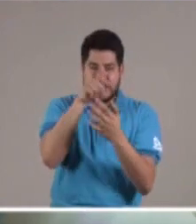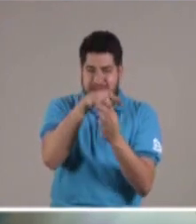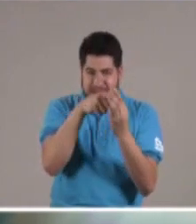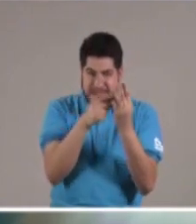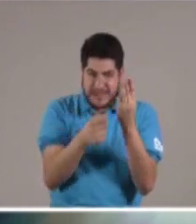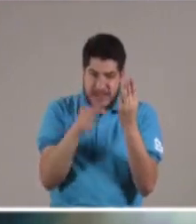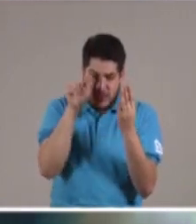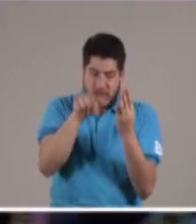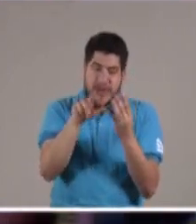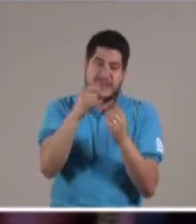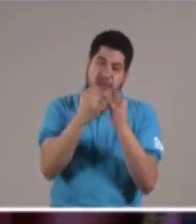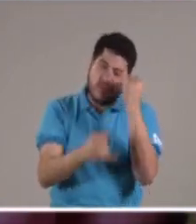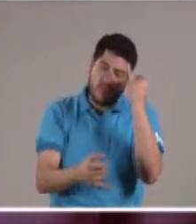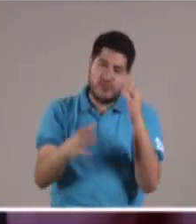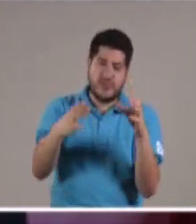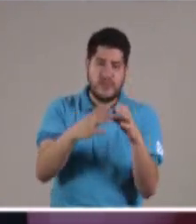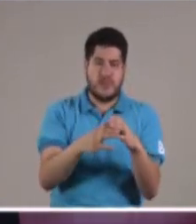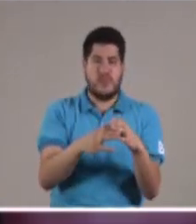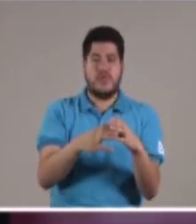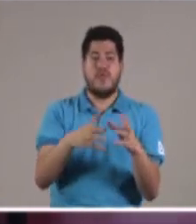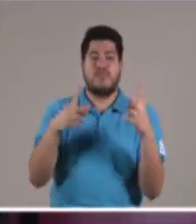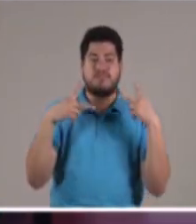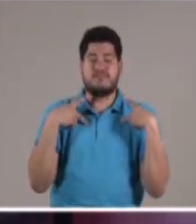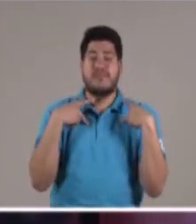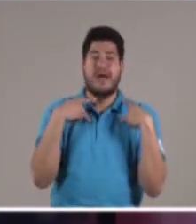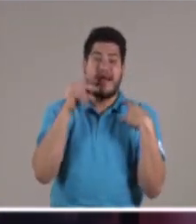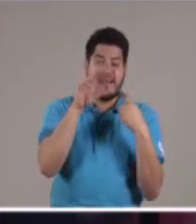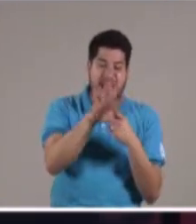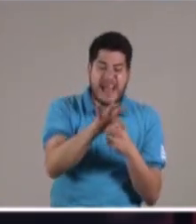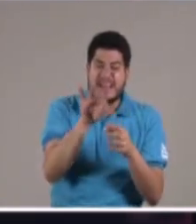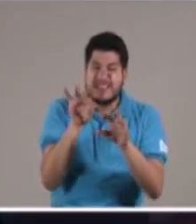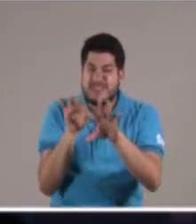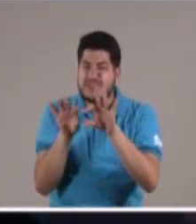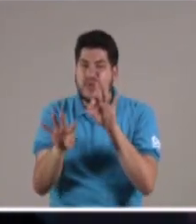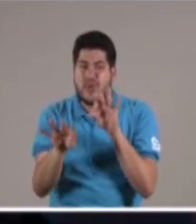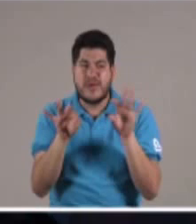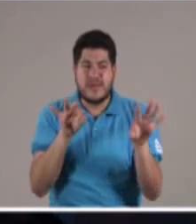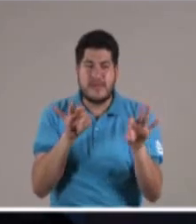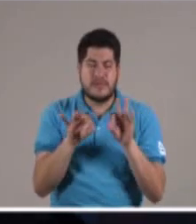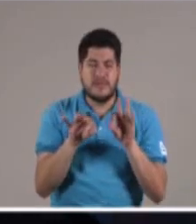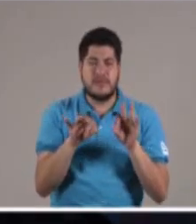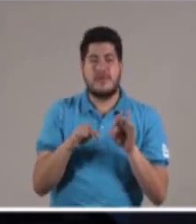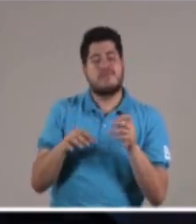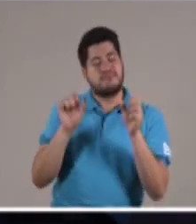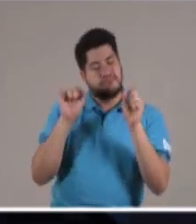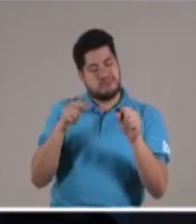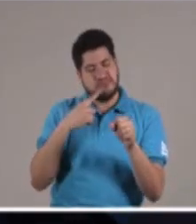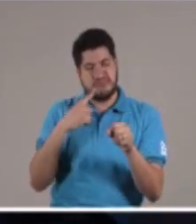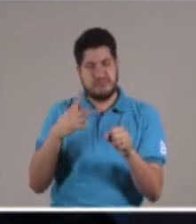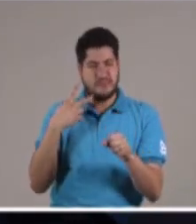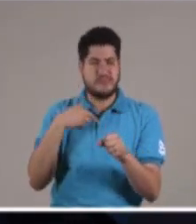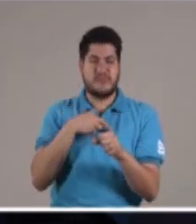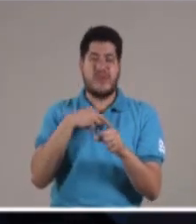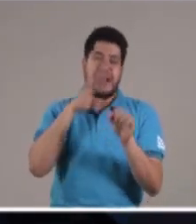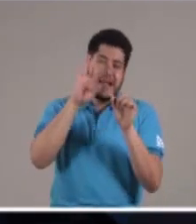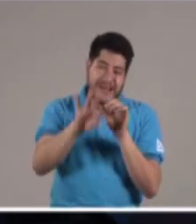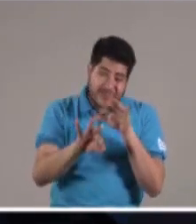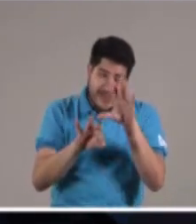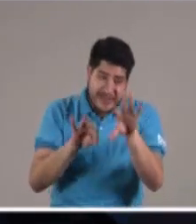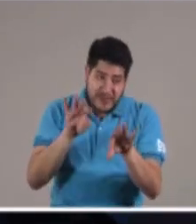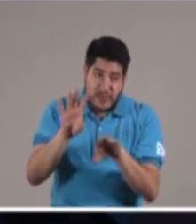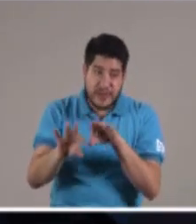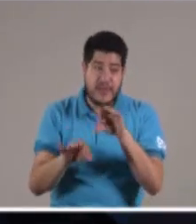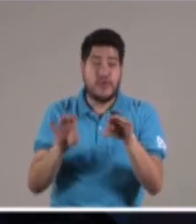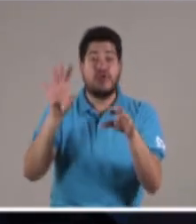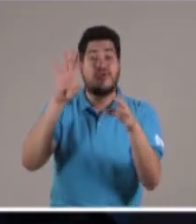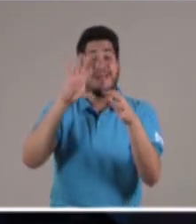último grupo tiene que haber Escogidos podríamos decir los Escogidos